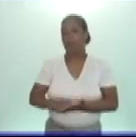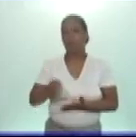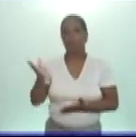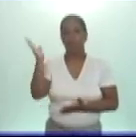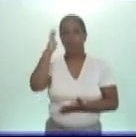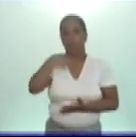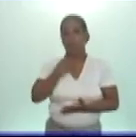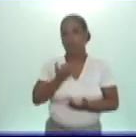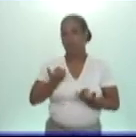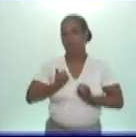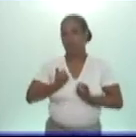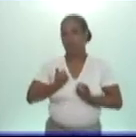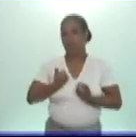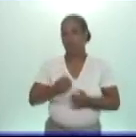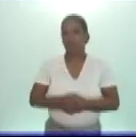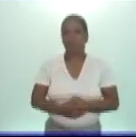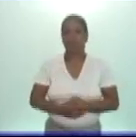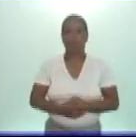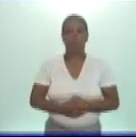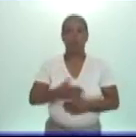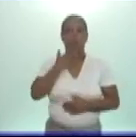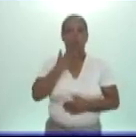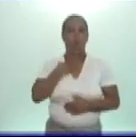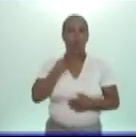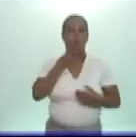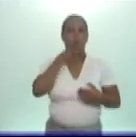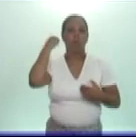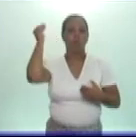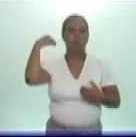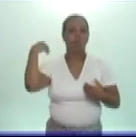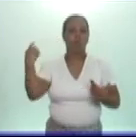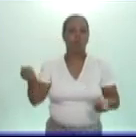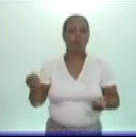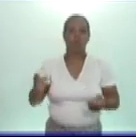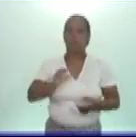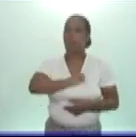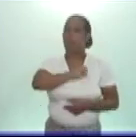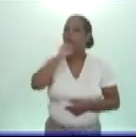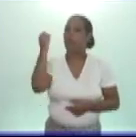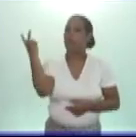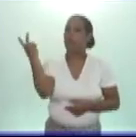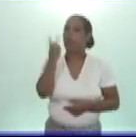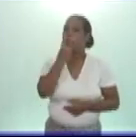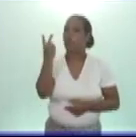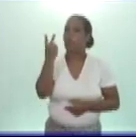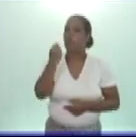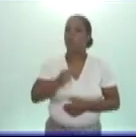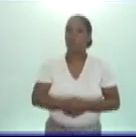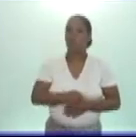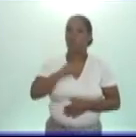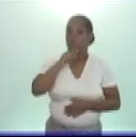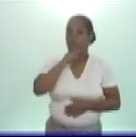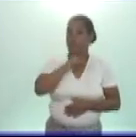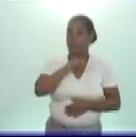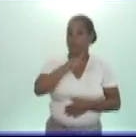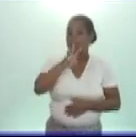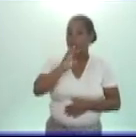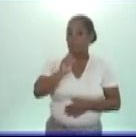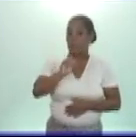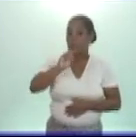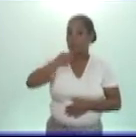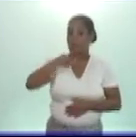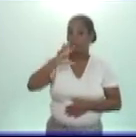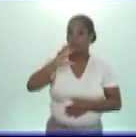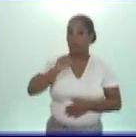información. Bueno, ¿cómo podemos saber lo que ganan los dos? De este puedo saber lo que